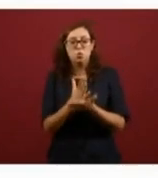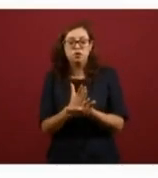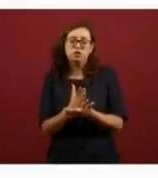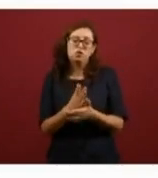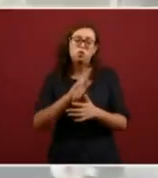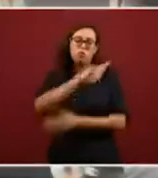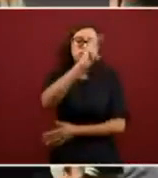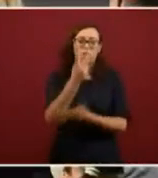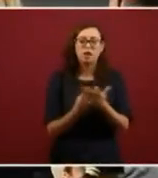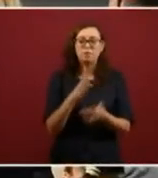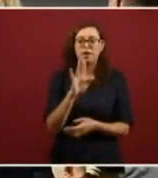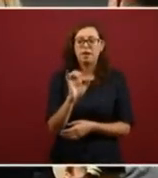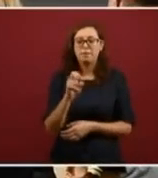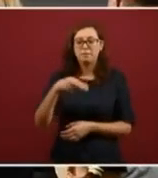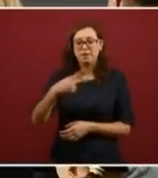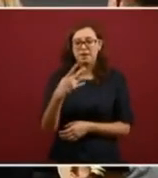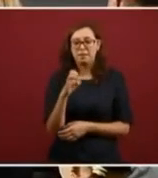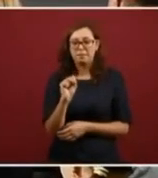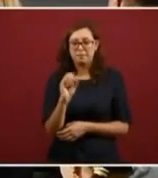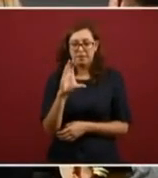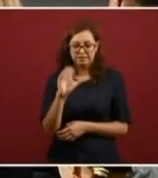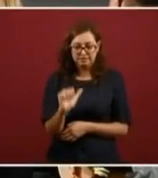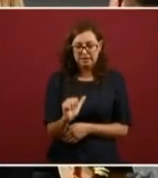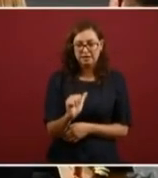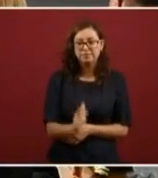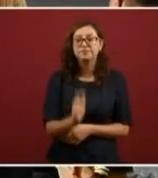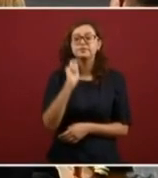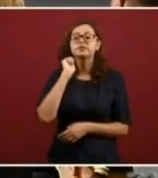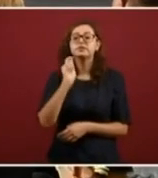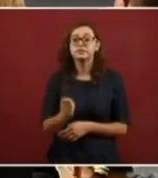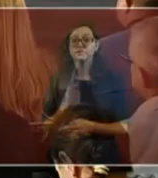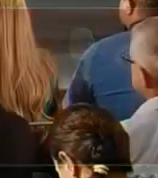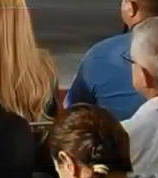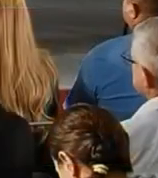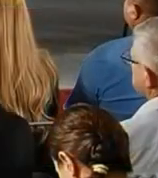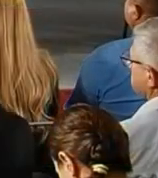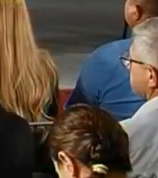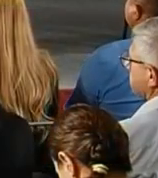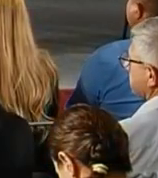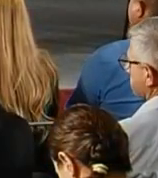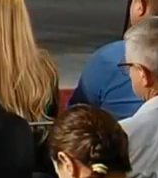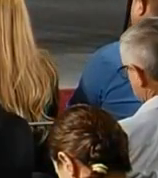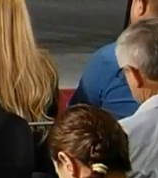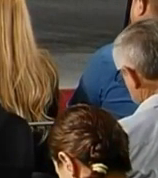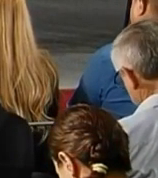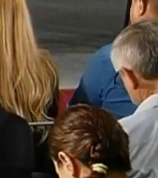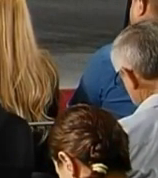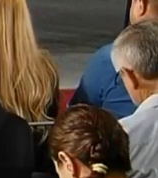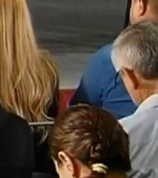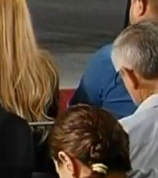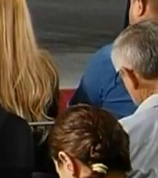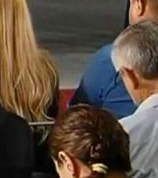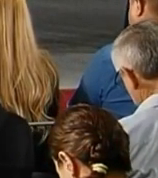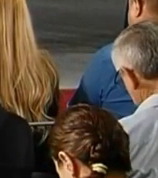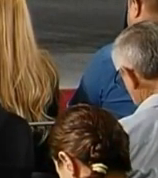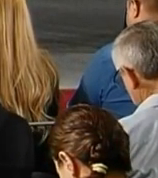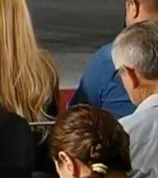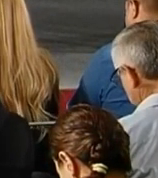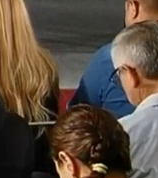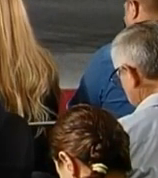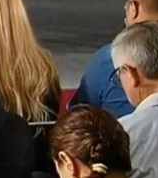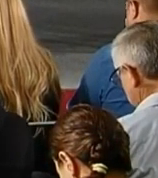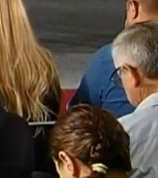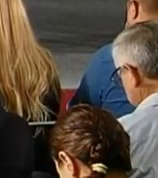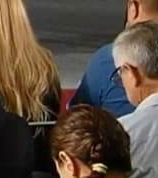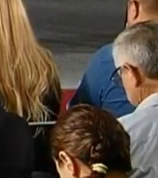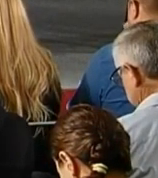Es decir, esa es una de las realidades que vivimos. Hay una infinidad de productores que están viendo en este pequeño gran apoyo que